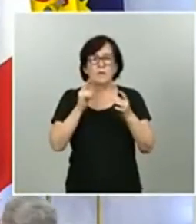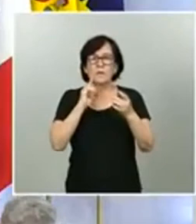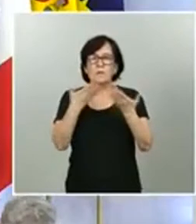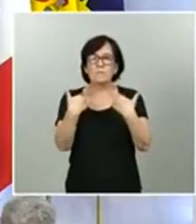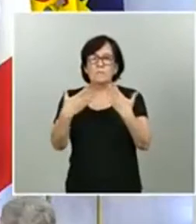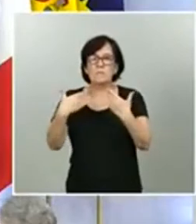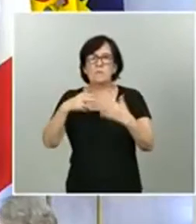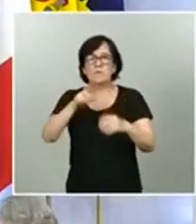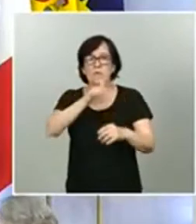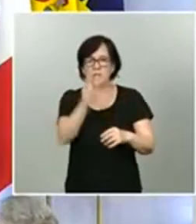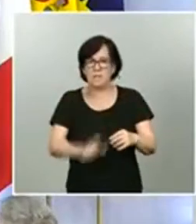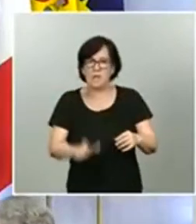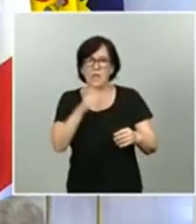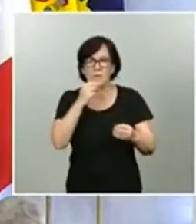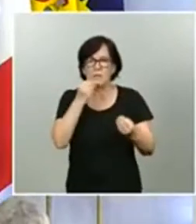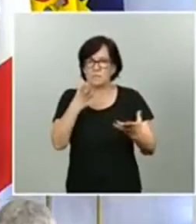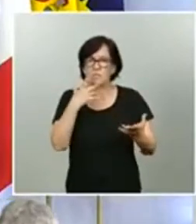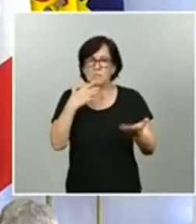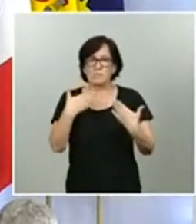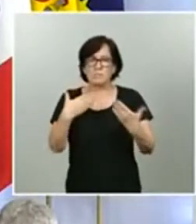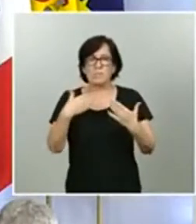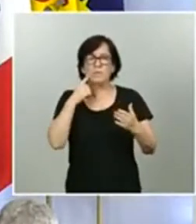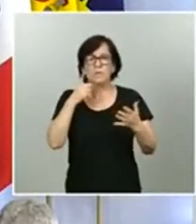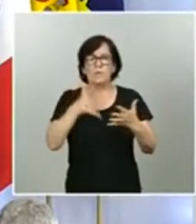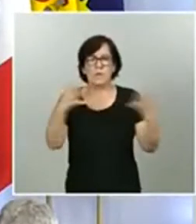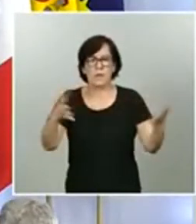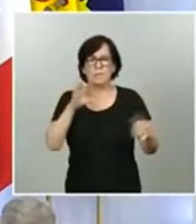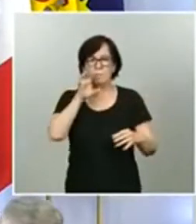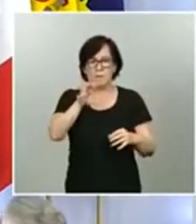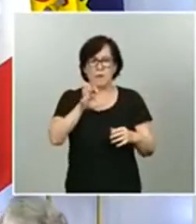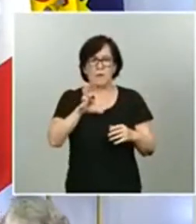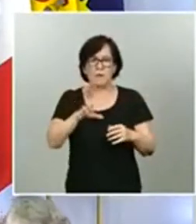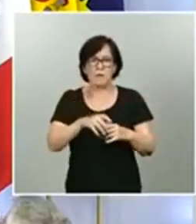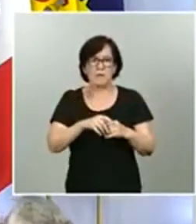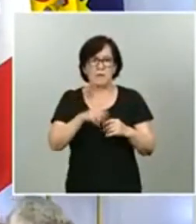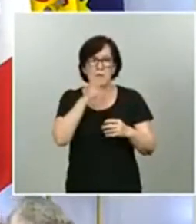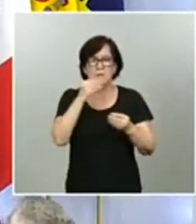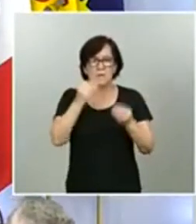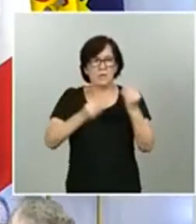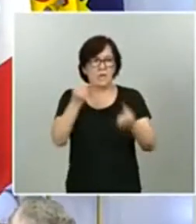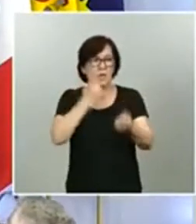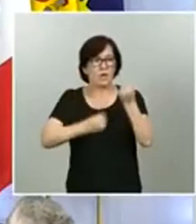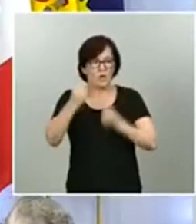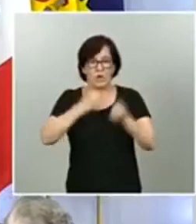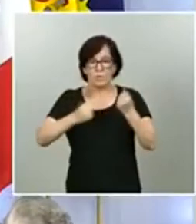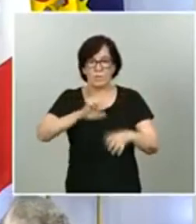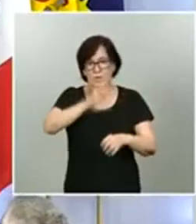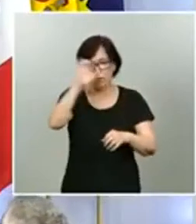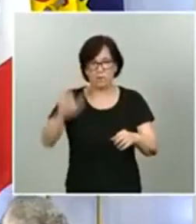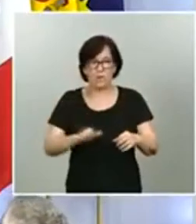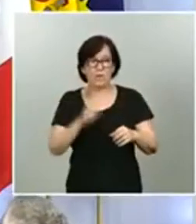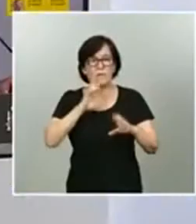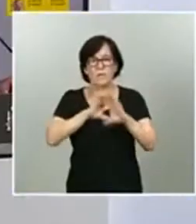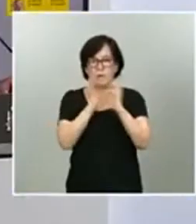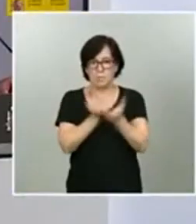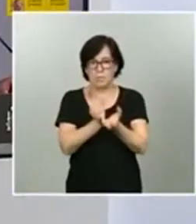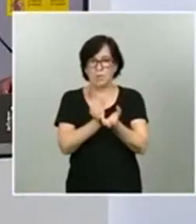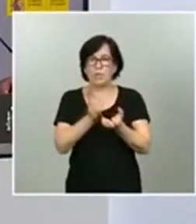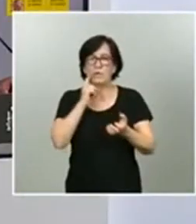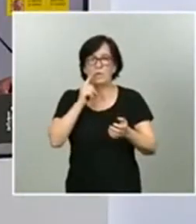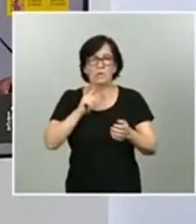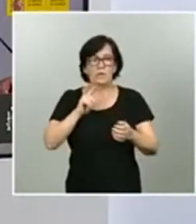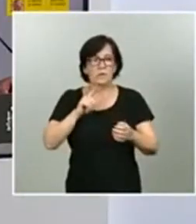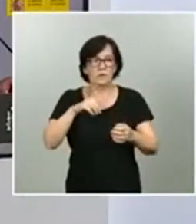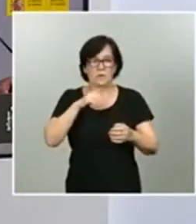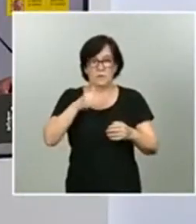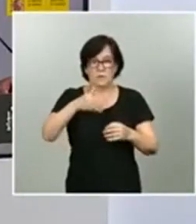estratégica. Italia es un gran país, es una de las grandes economías de Europa y una de las grandes economías del mundo, que el próximo año, por cierto, en el